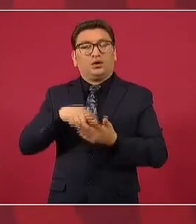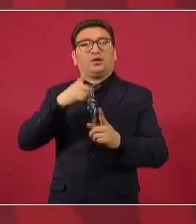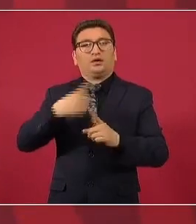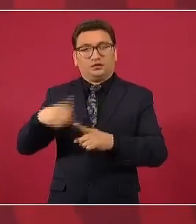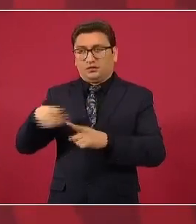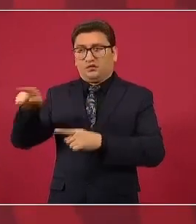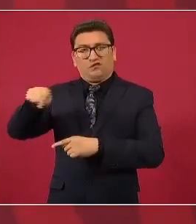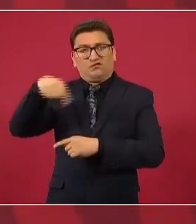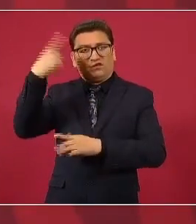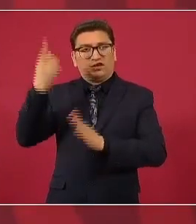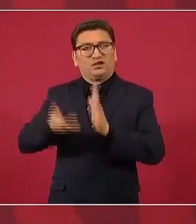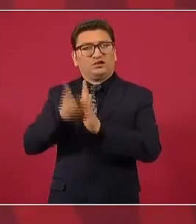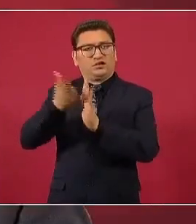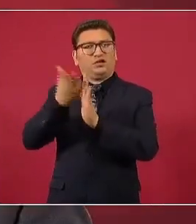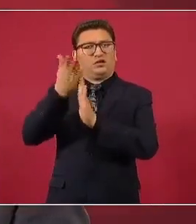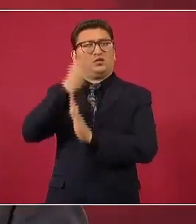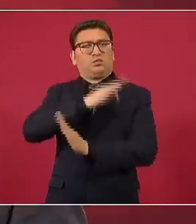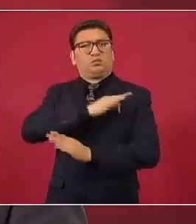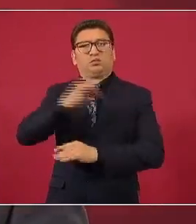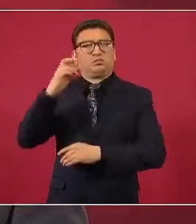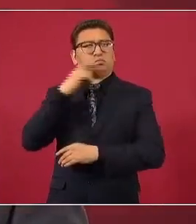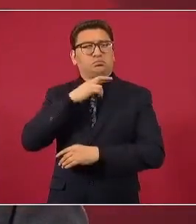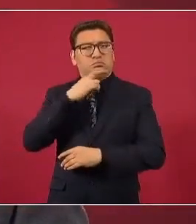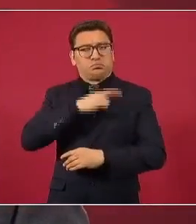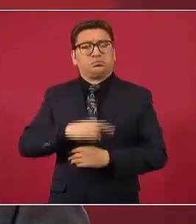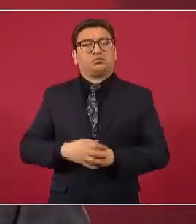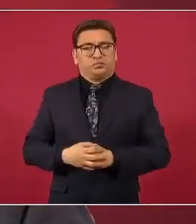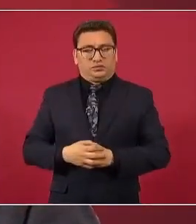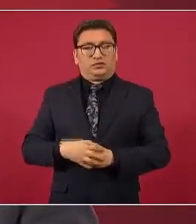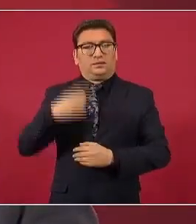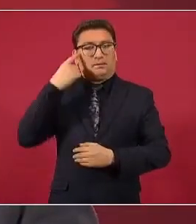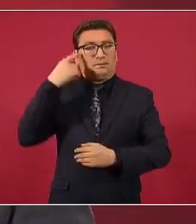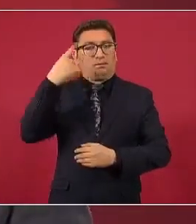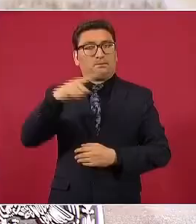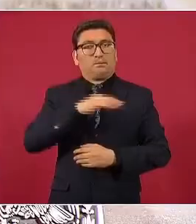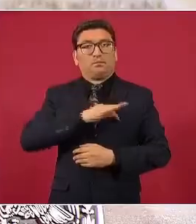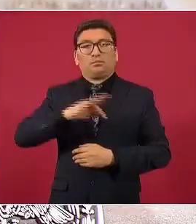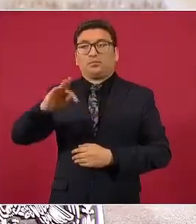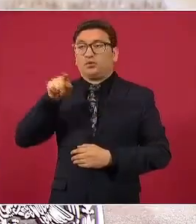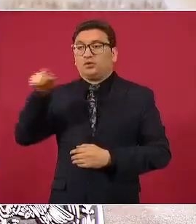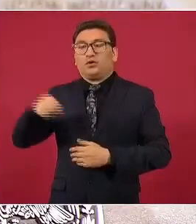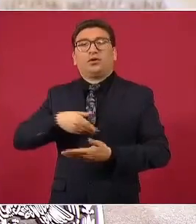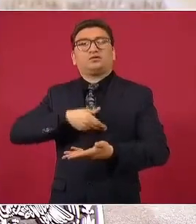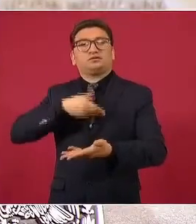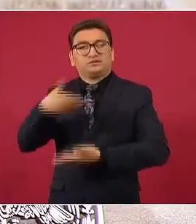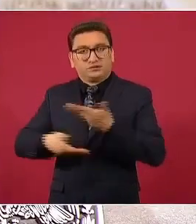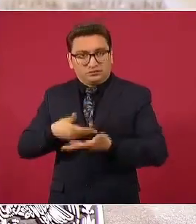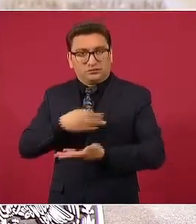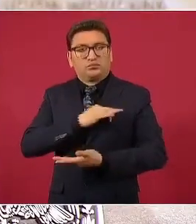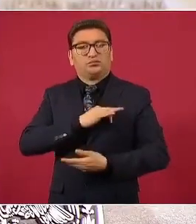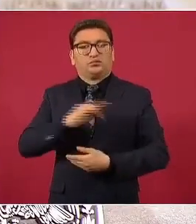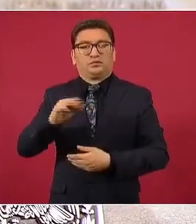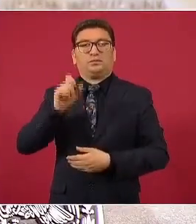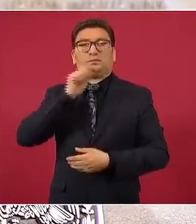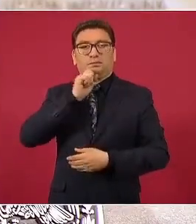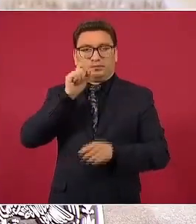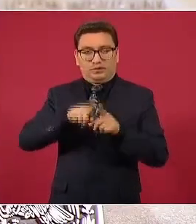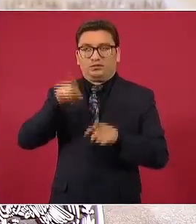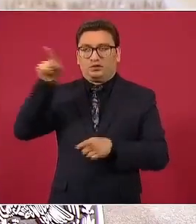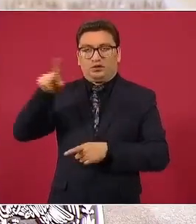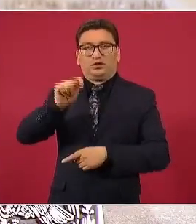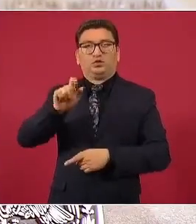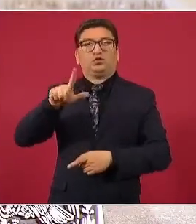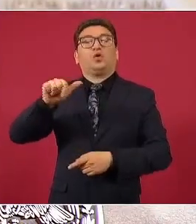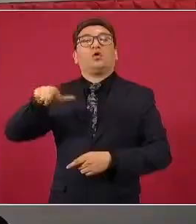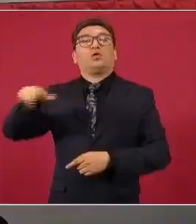una construcción rápida para que podamos restablecer los servicios de allá en Tula. Entonces